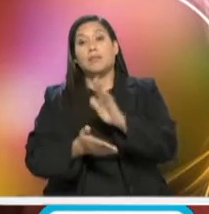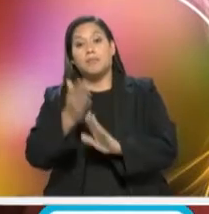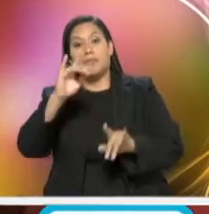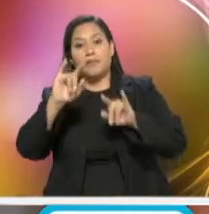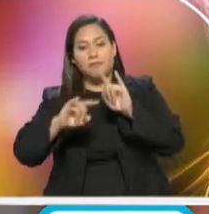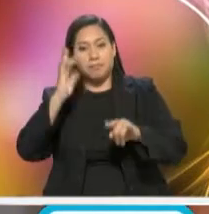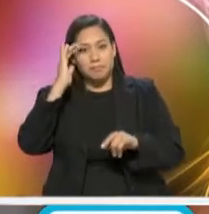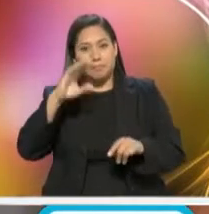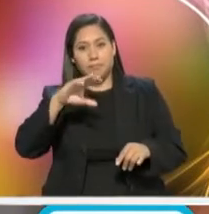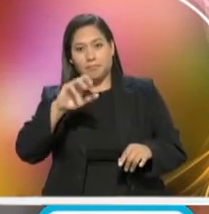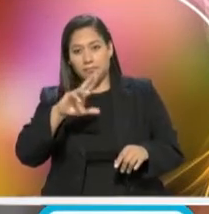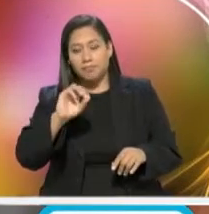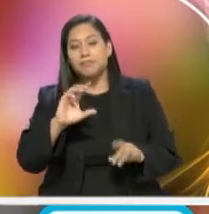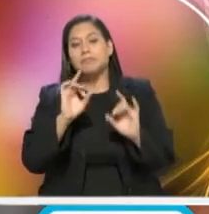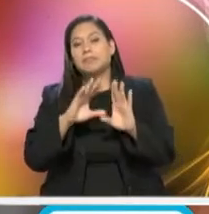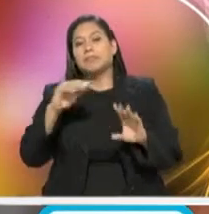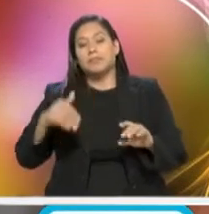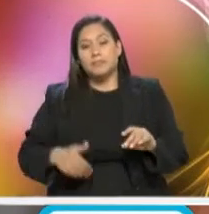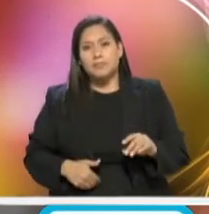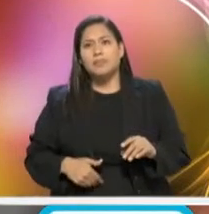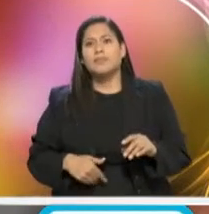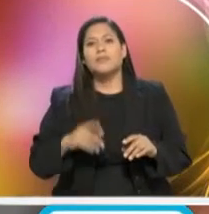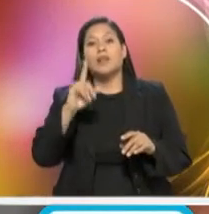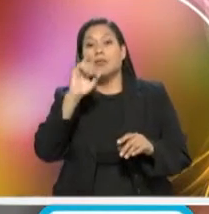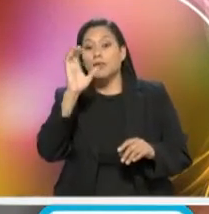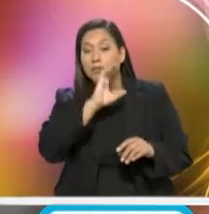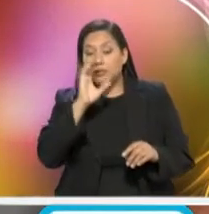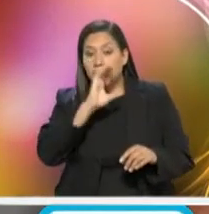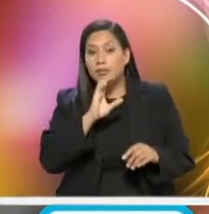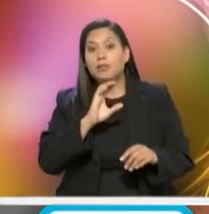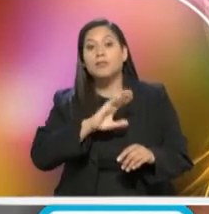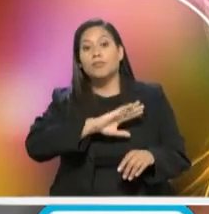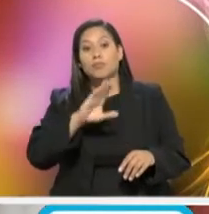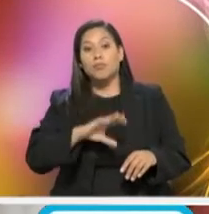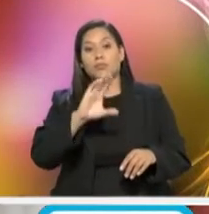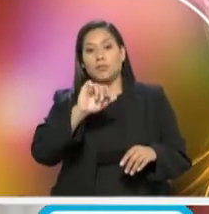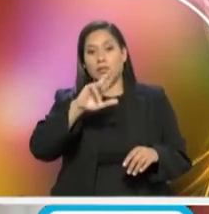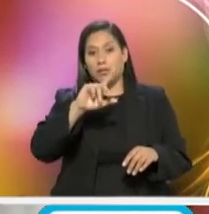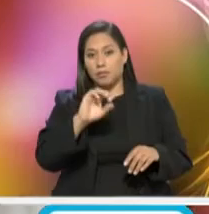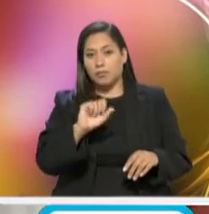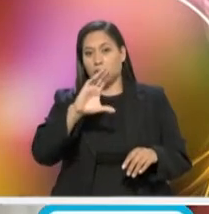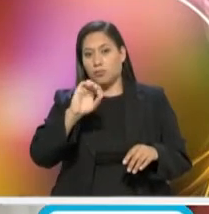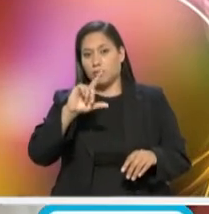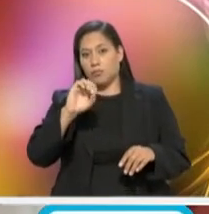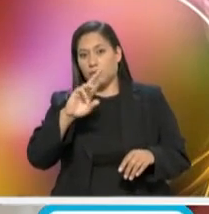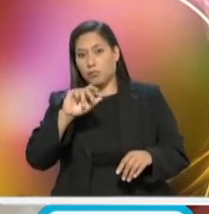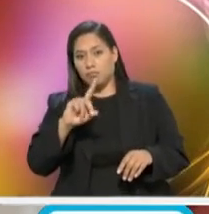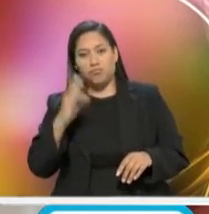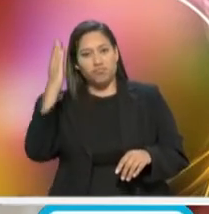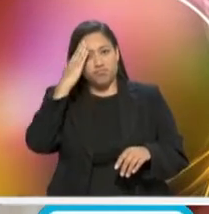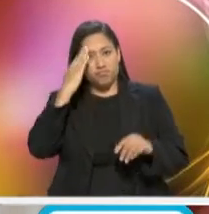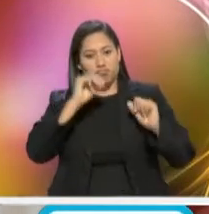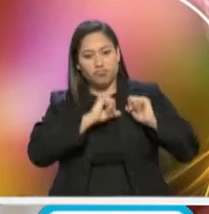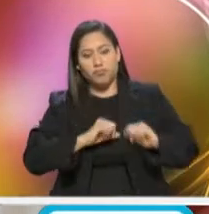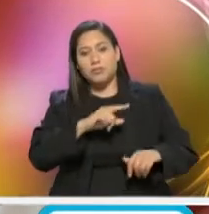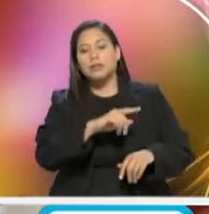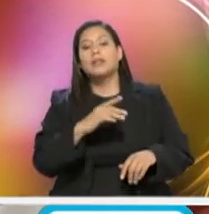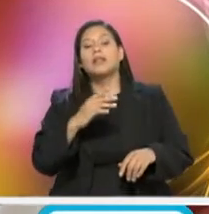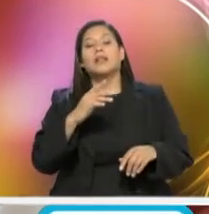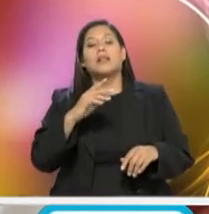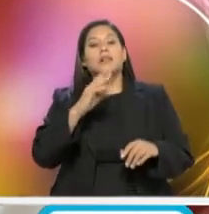Marcos, tuvieron un accidente, iban a Aguascalientes, y murió Carlos Colorado en este accidente, el líder de la Sonora